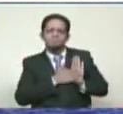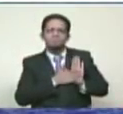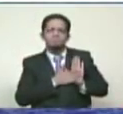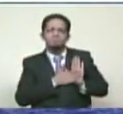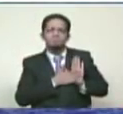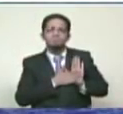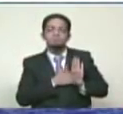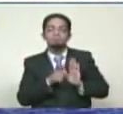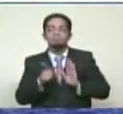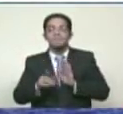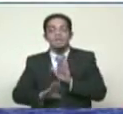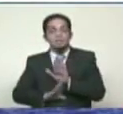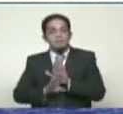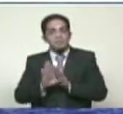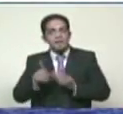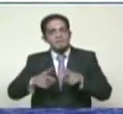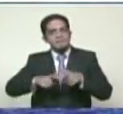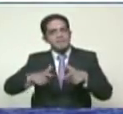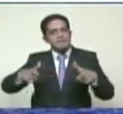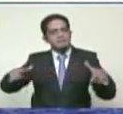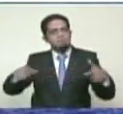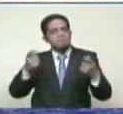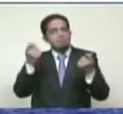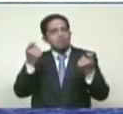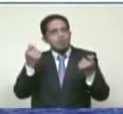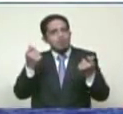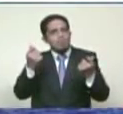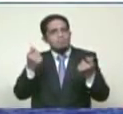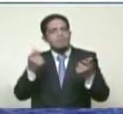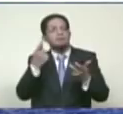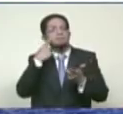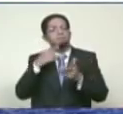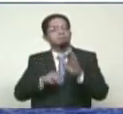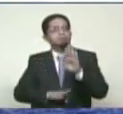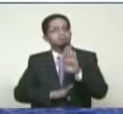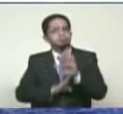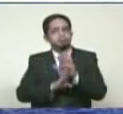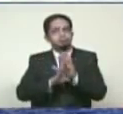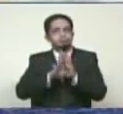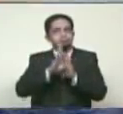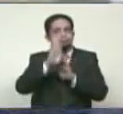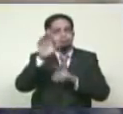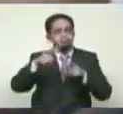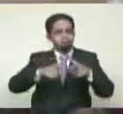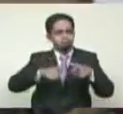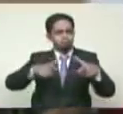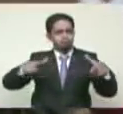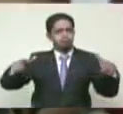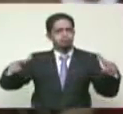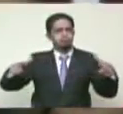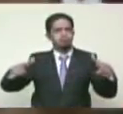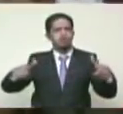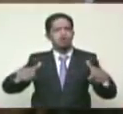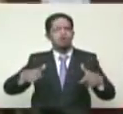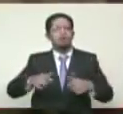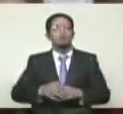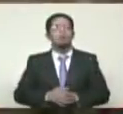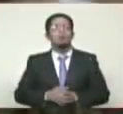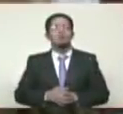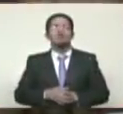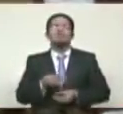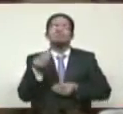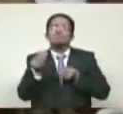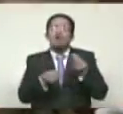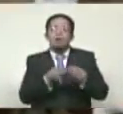crecimiento económico, la recuperación económica, la prosperidad económica construida a pulso, con